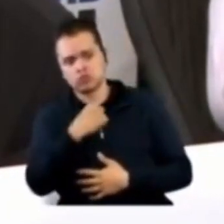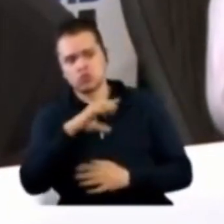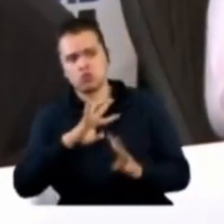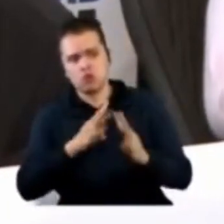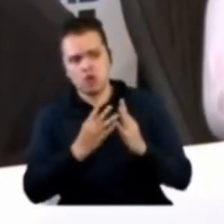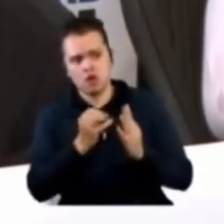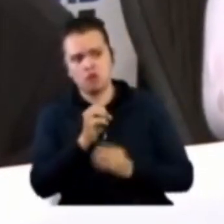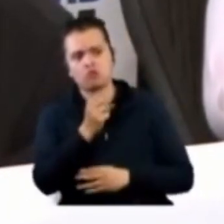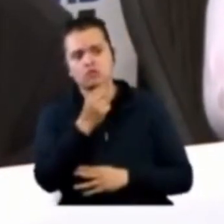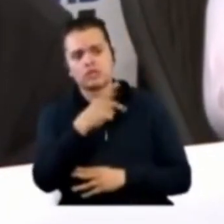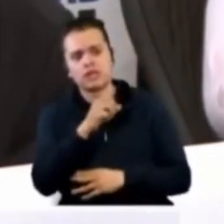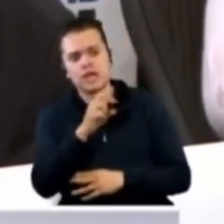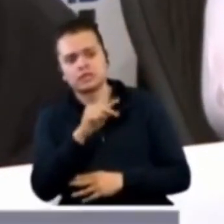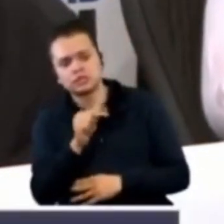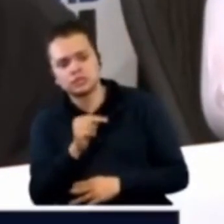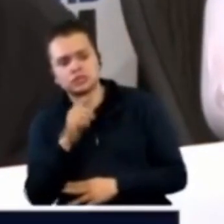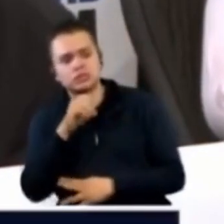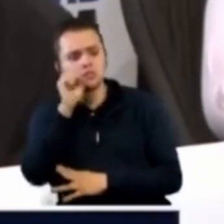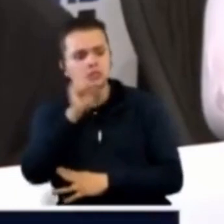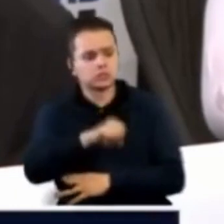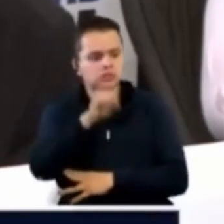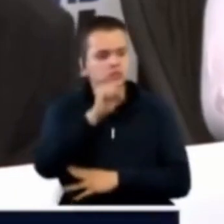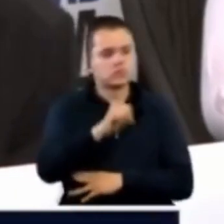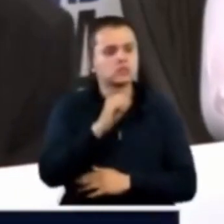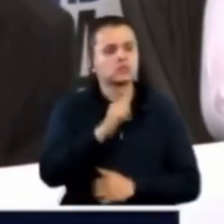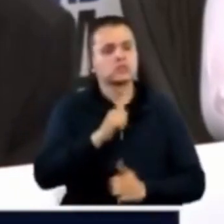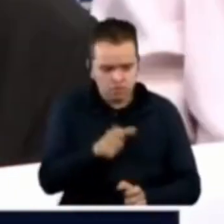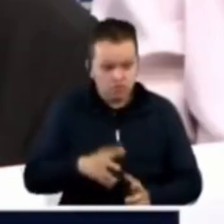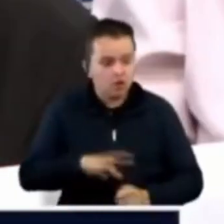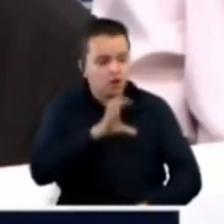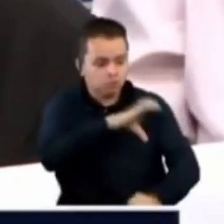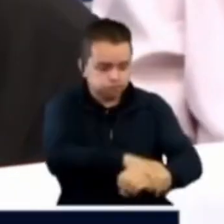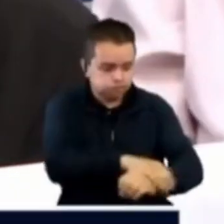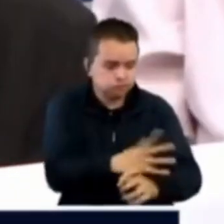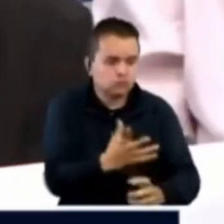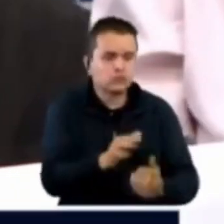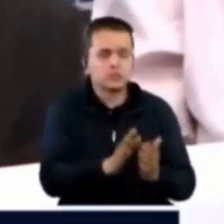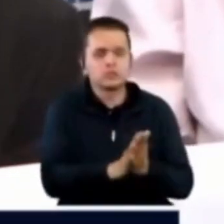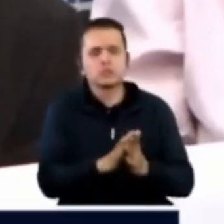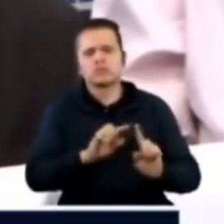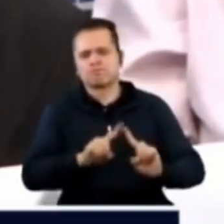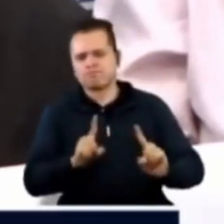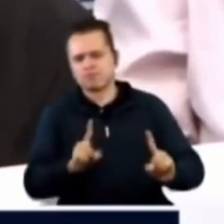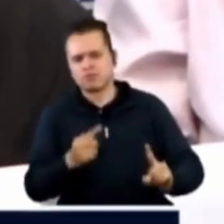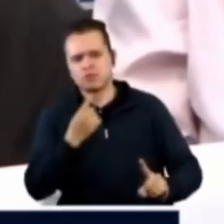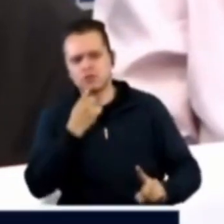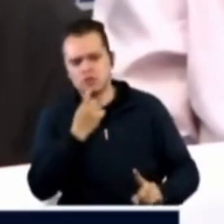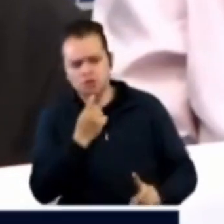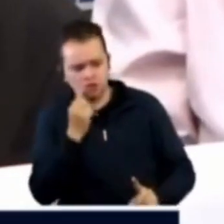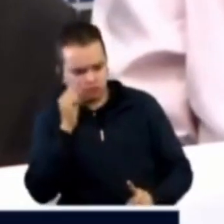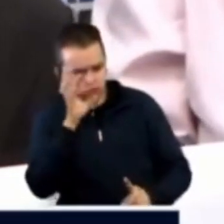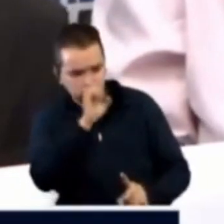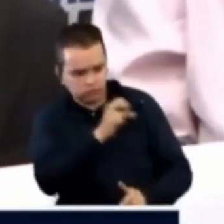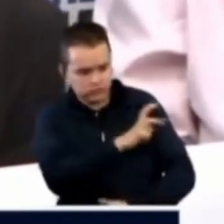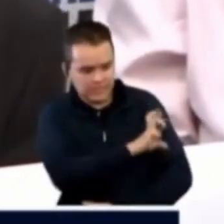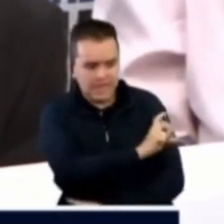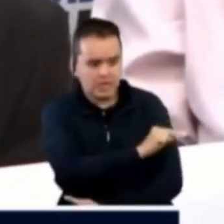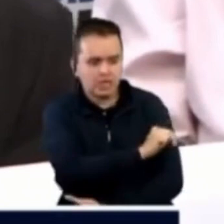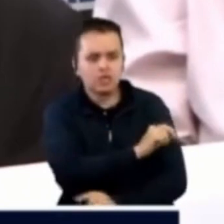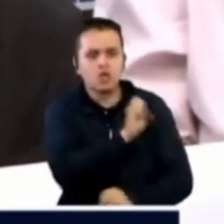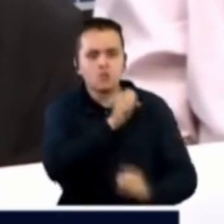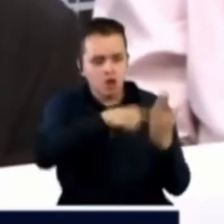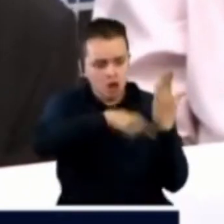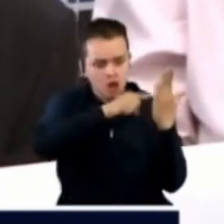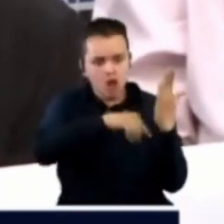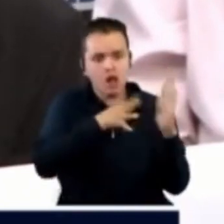senador Hernández, sí está aprobado. Pero hemos logrado que el ELN, en ese documento